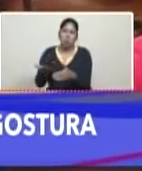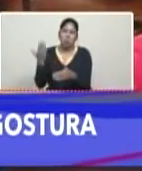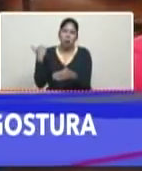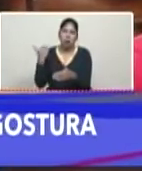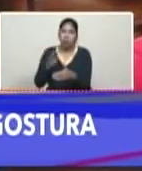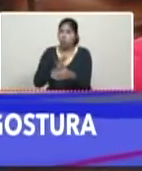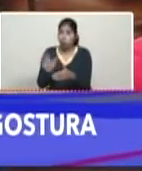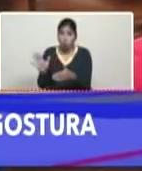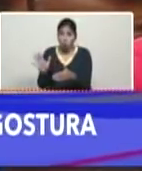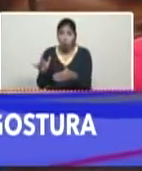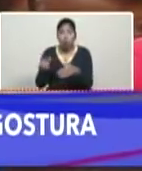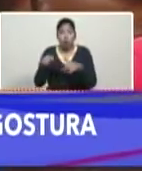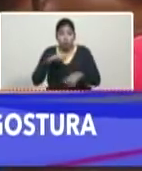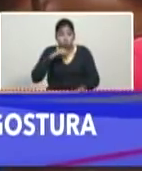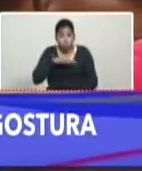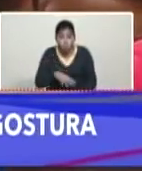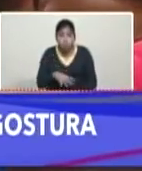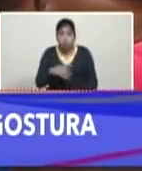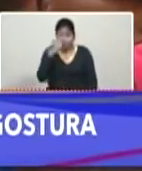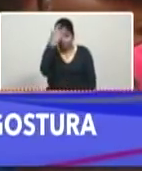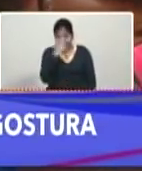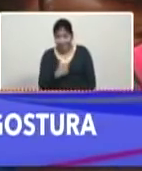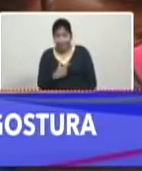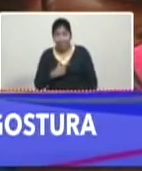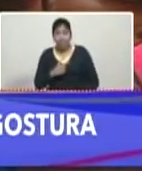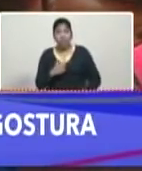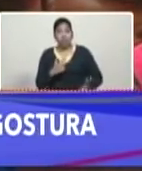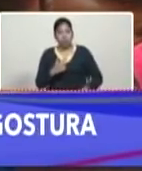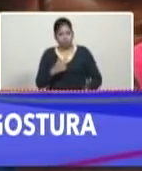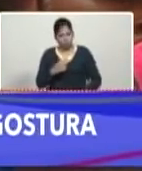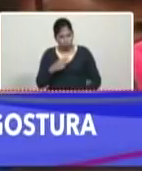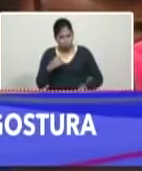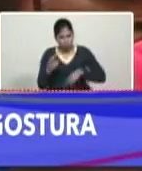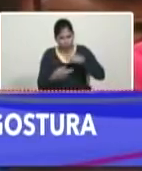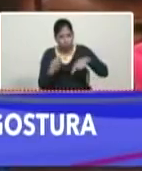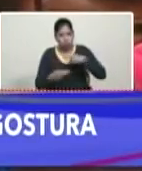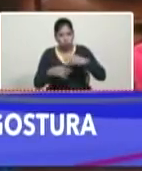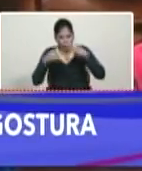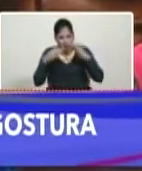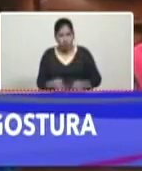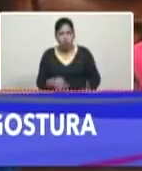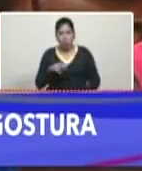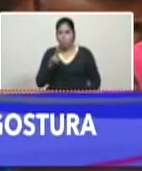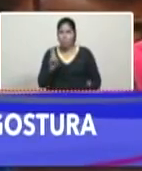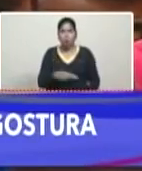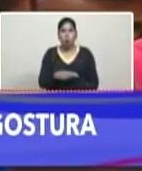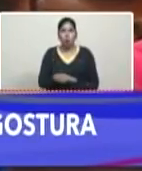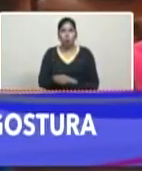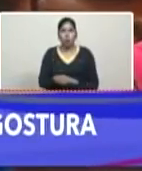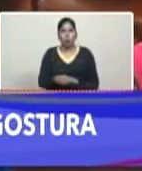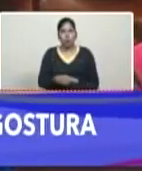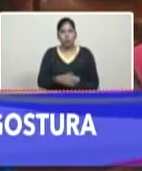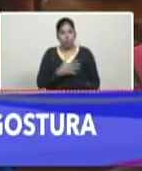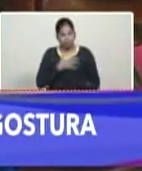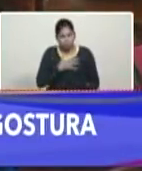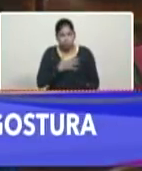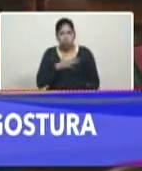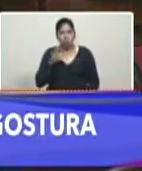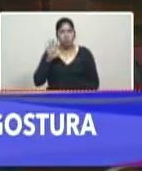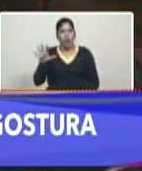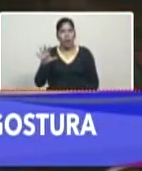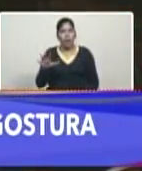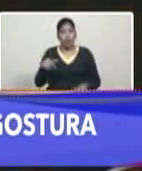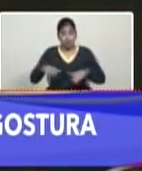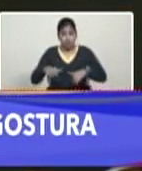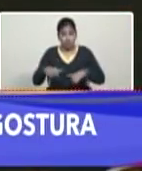La historia para nosotros los bolivarianos, los revolucionarios, los patriotas de este